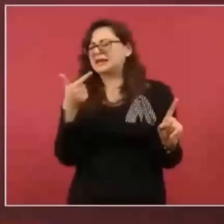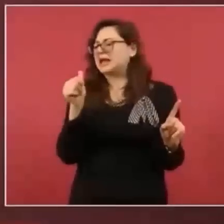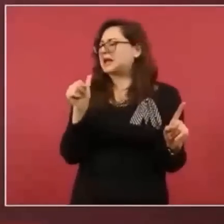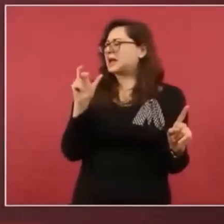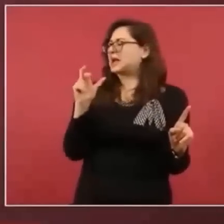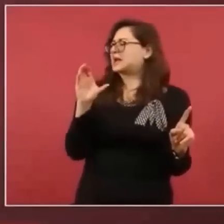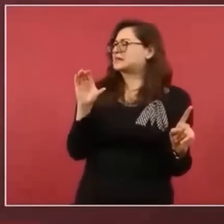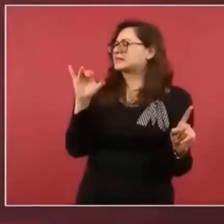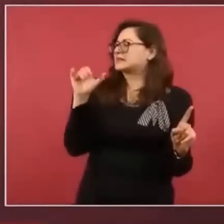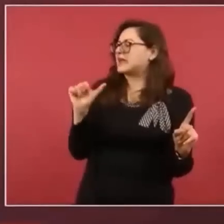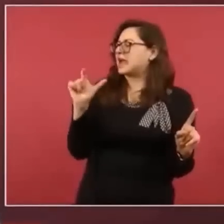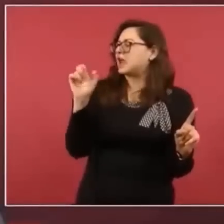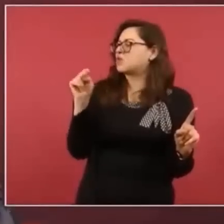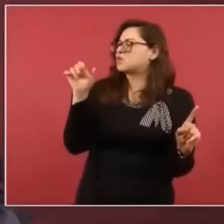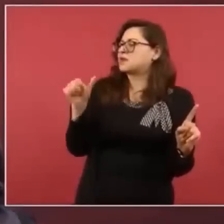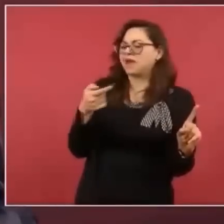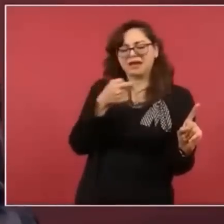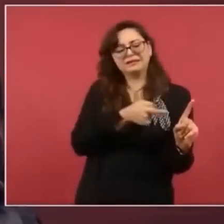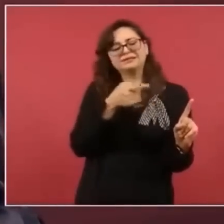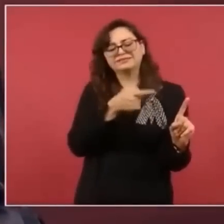de cómo